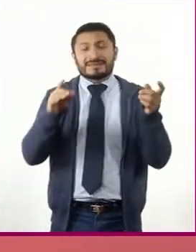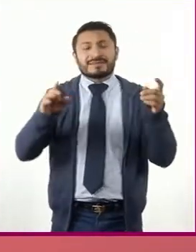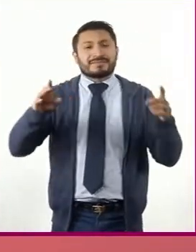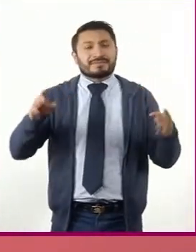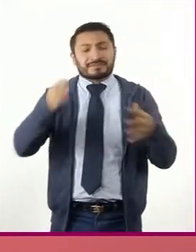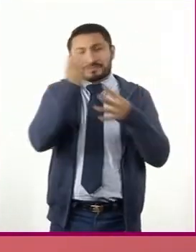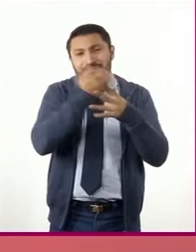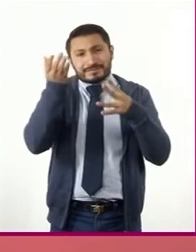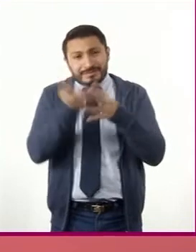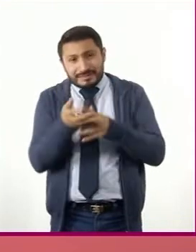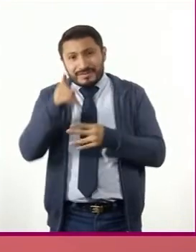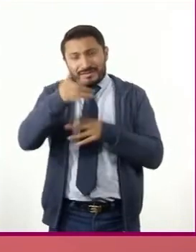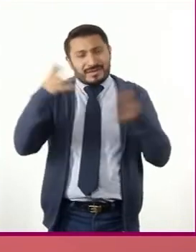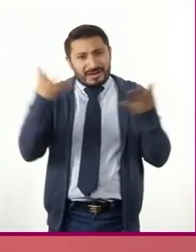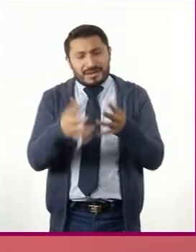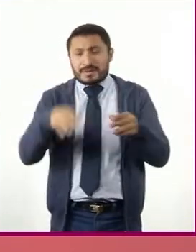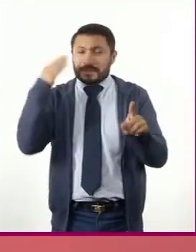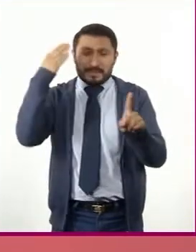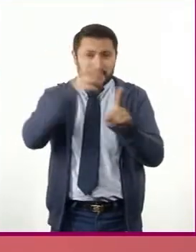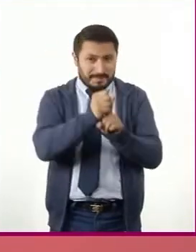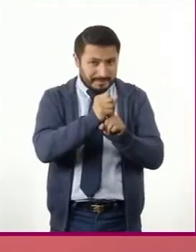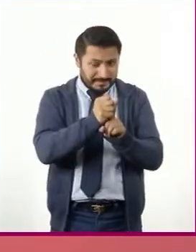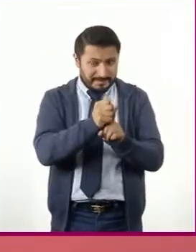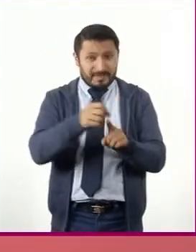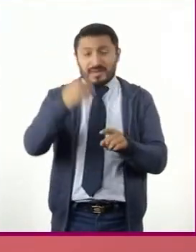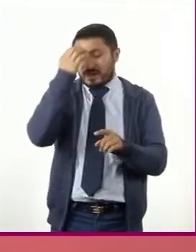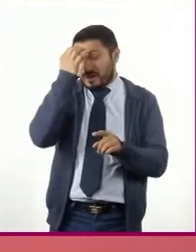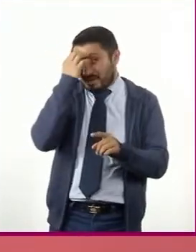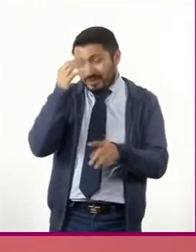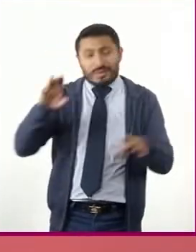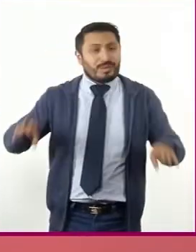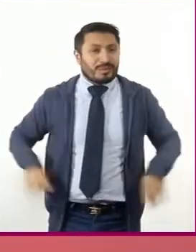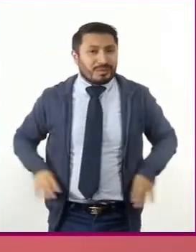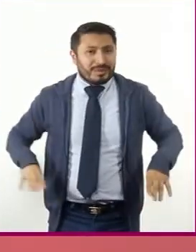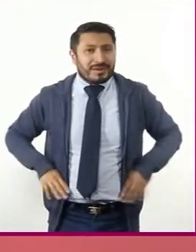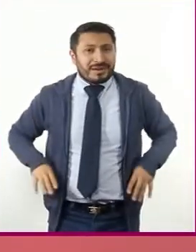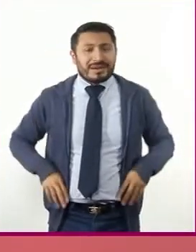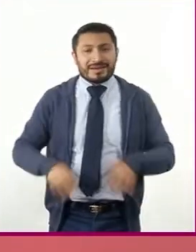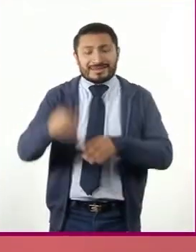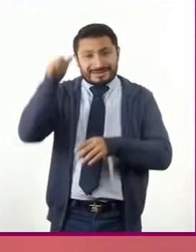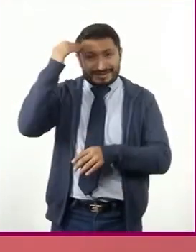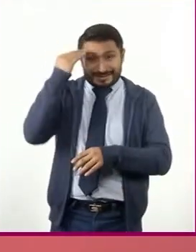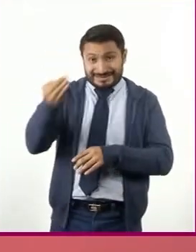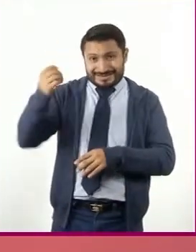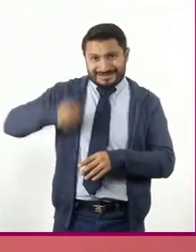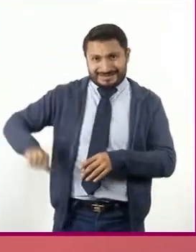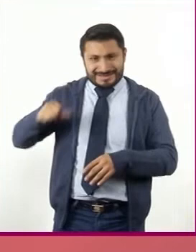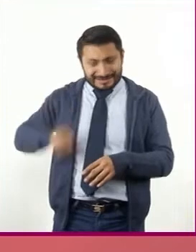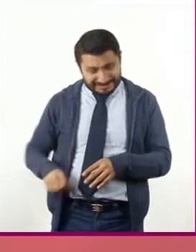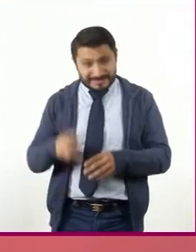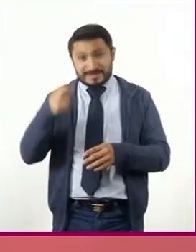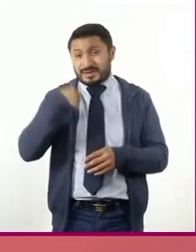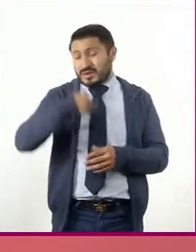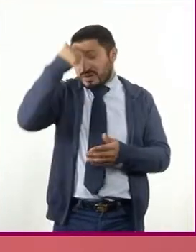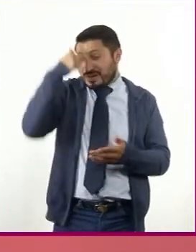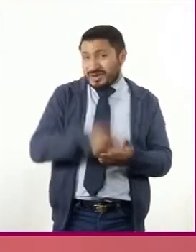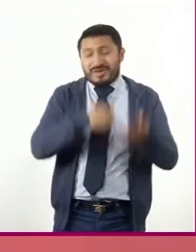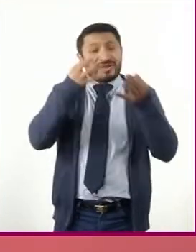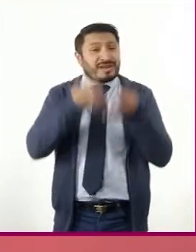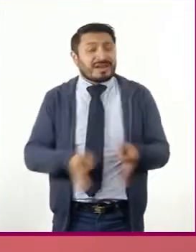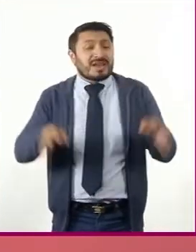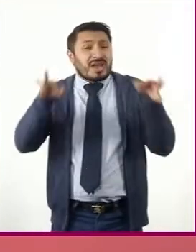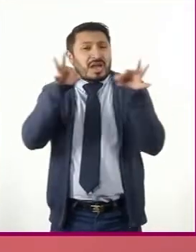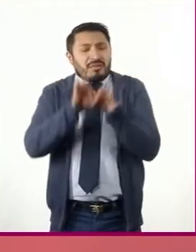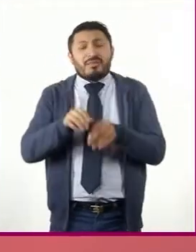nos ayudarán a lograr nuestro objetivo, conocer las características del Renacimiento. Considero que algo indispensable